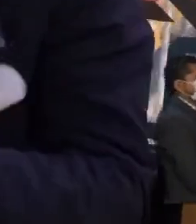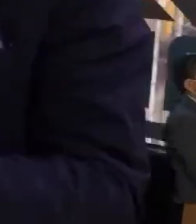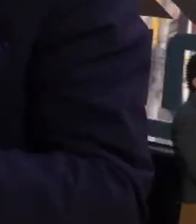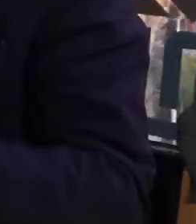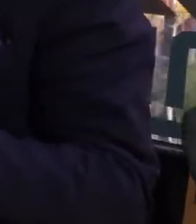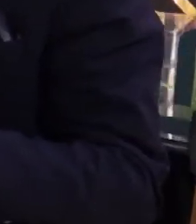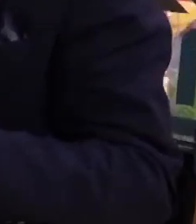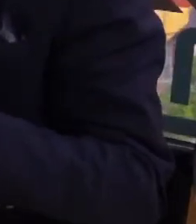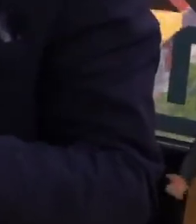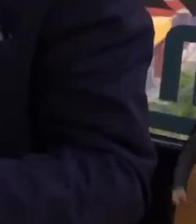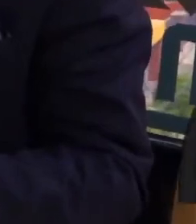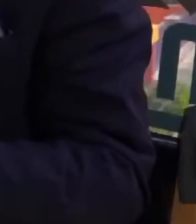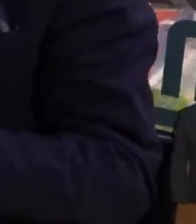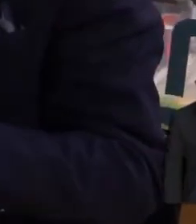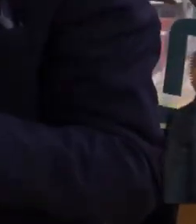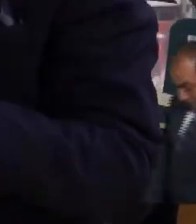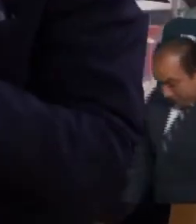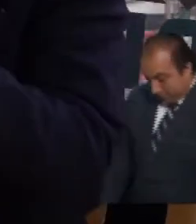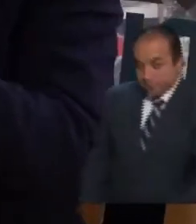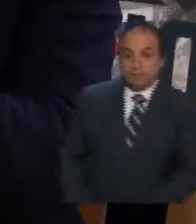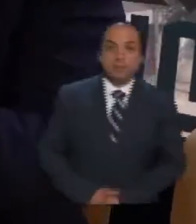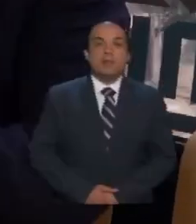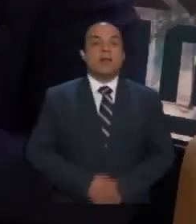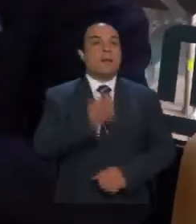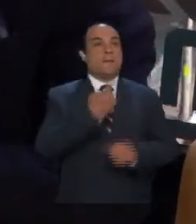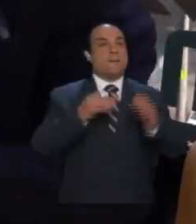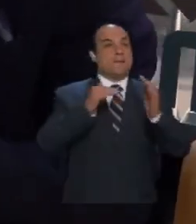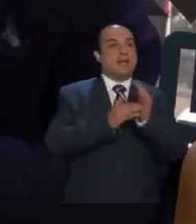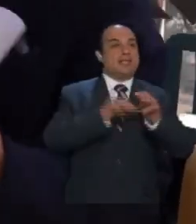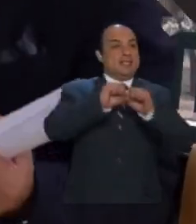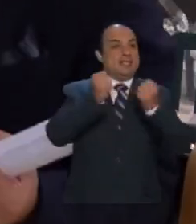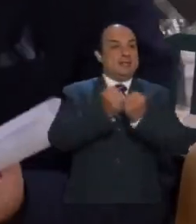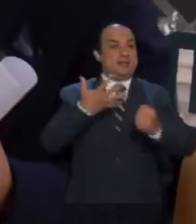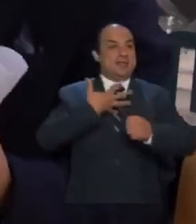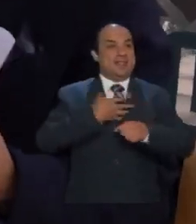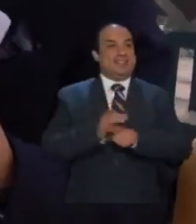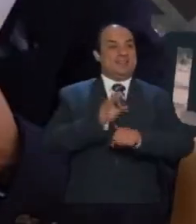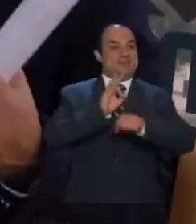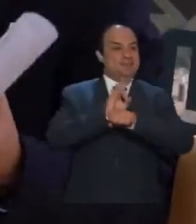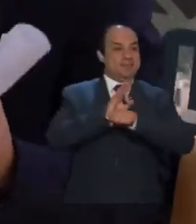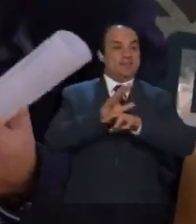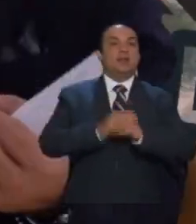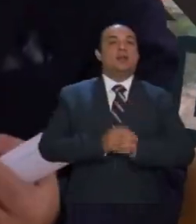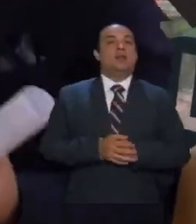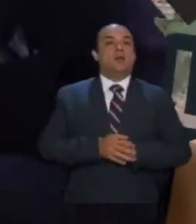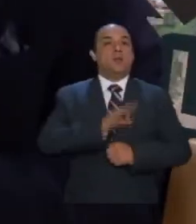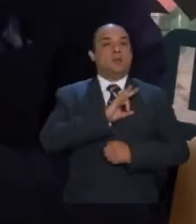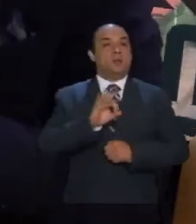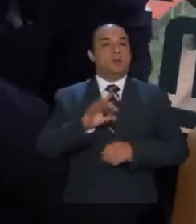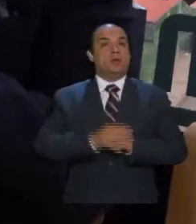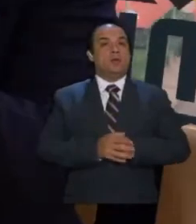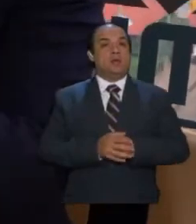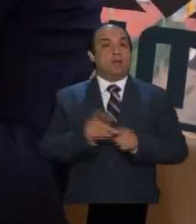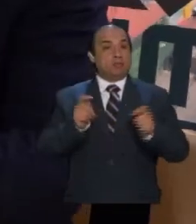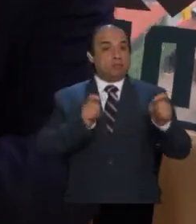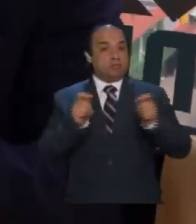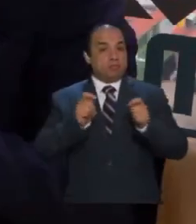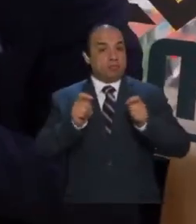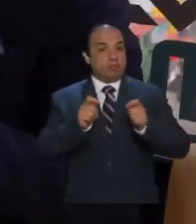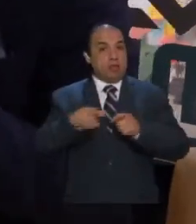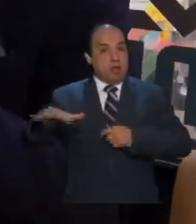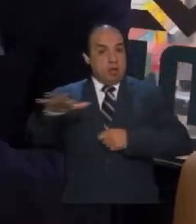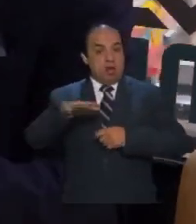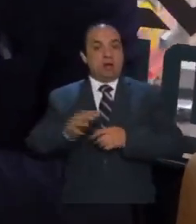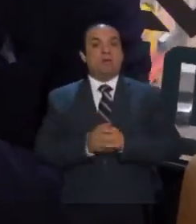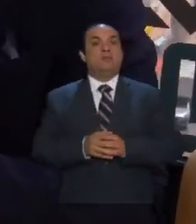Por miles de sensores que tiene el sistema, lo podemos controlar de los cuartos de control, podemos ver las